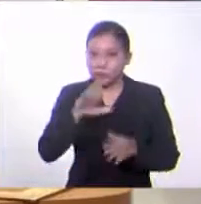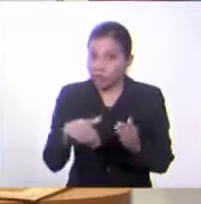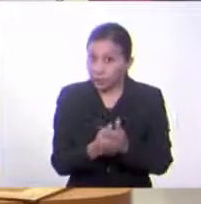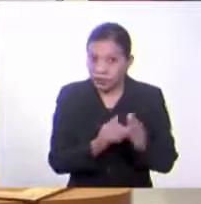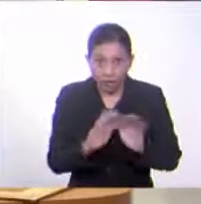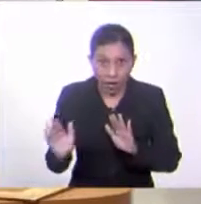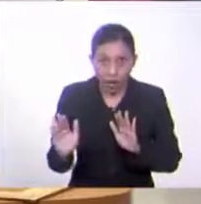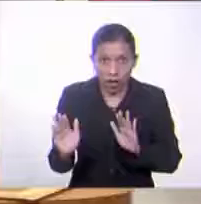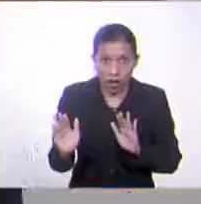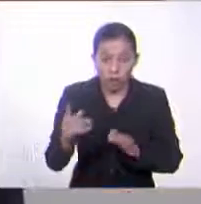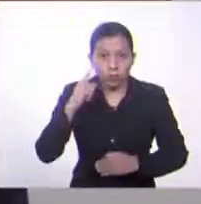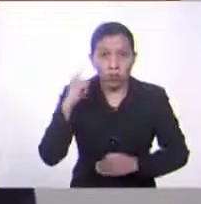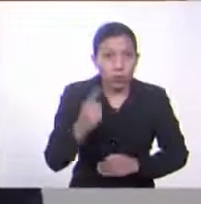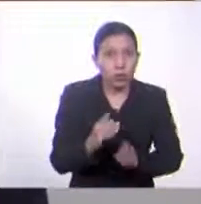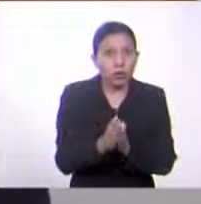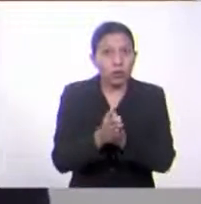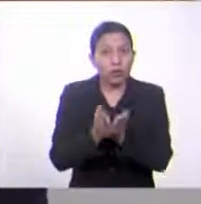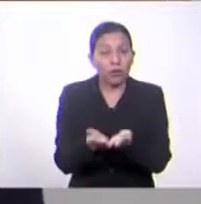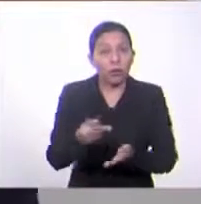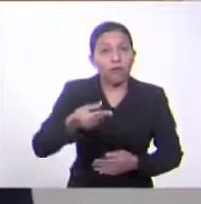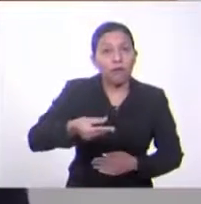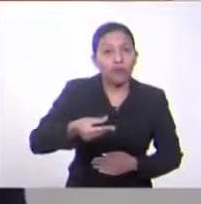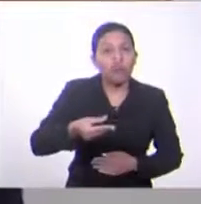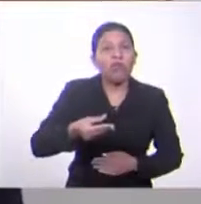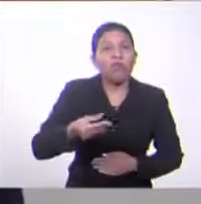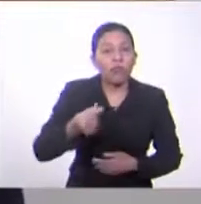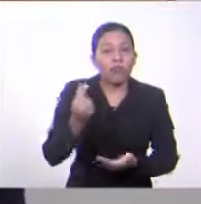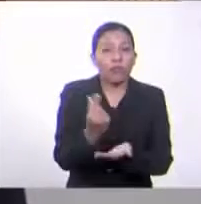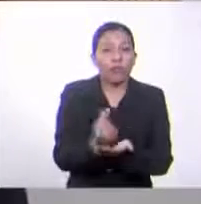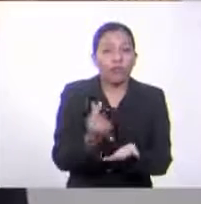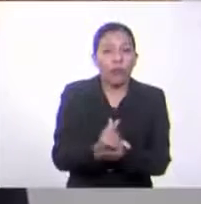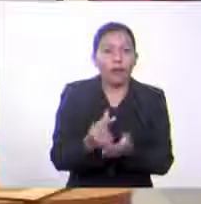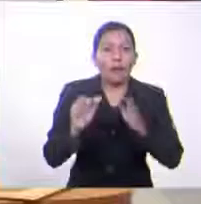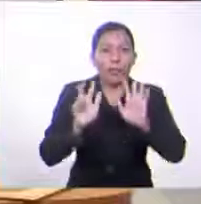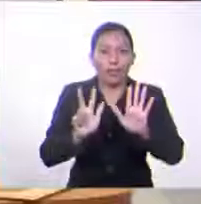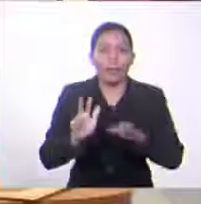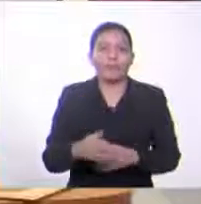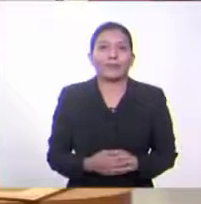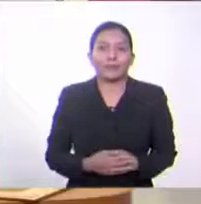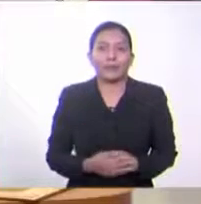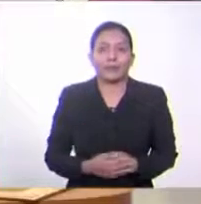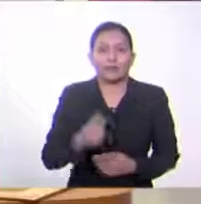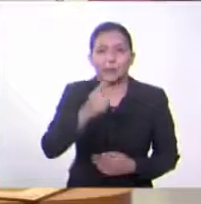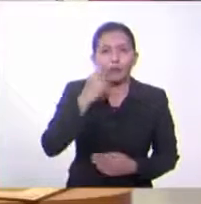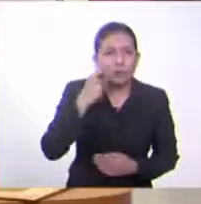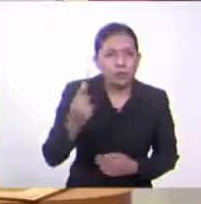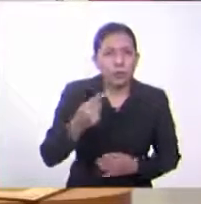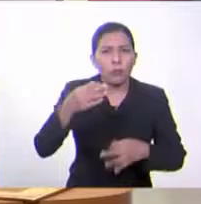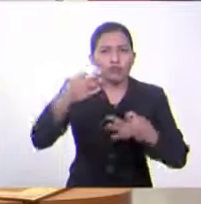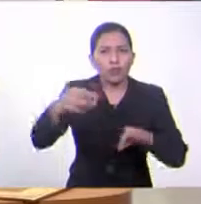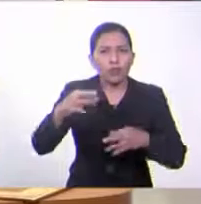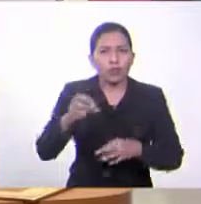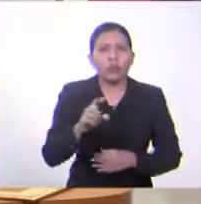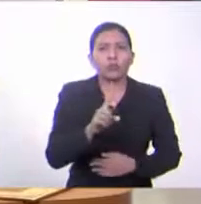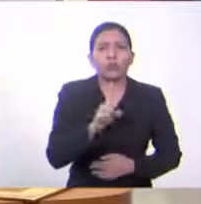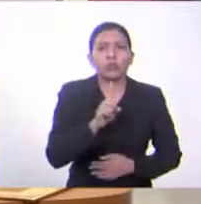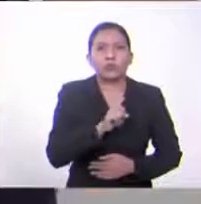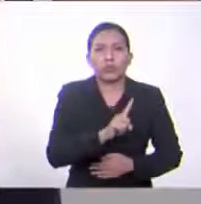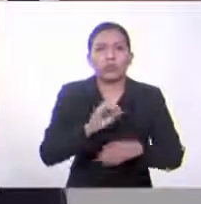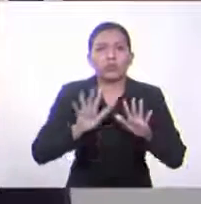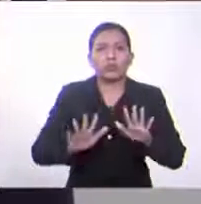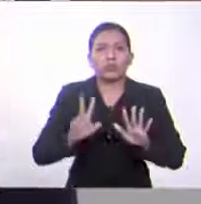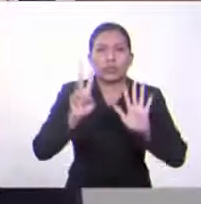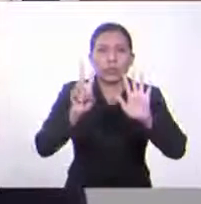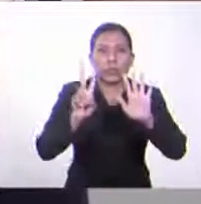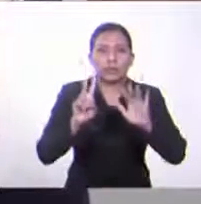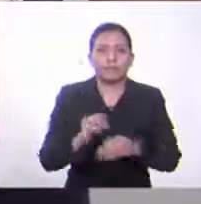entonces con su libro de octavo grado? Y nos vamos a ubicar en la página 117.